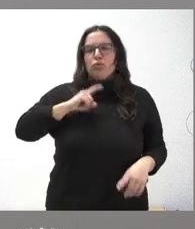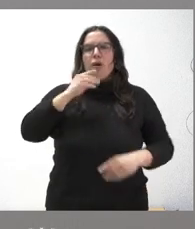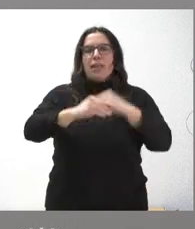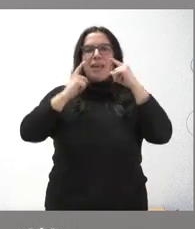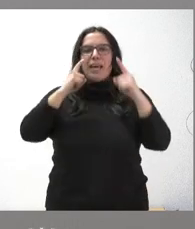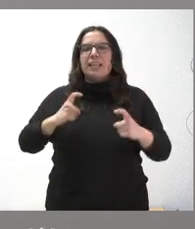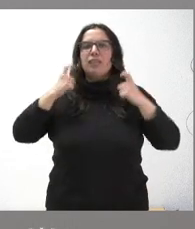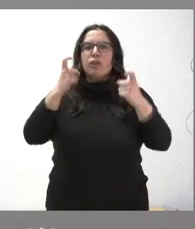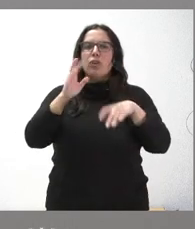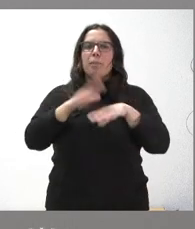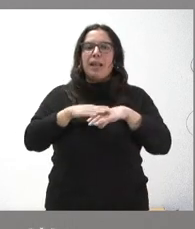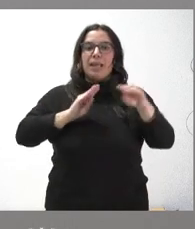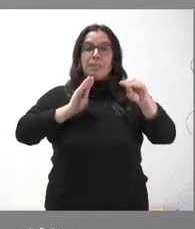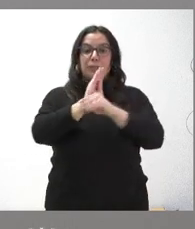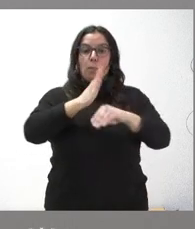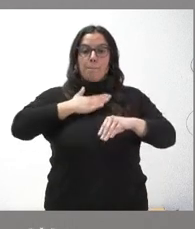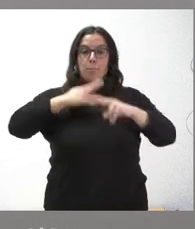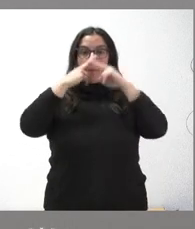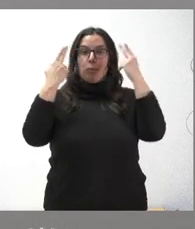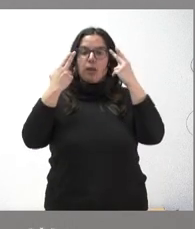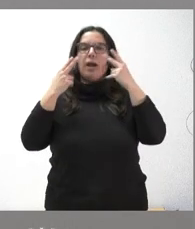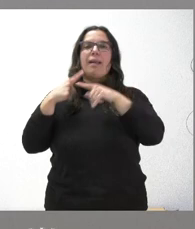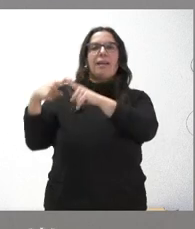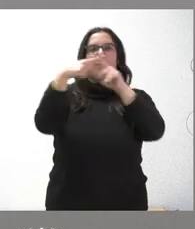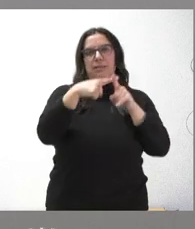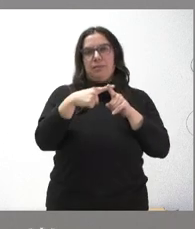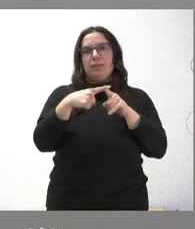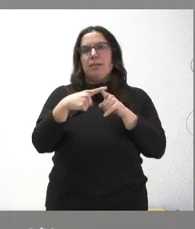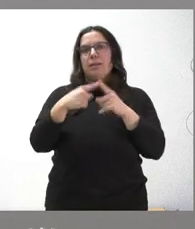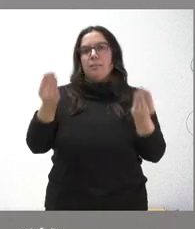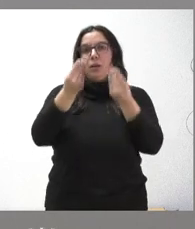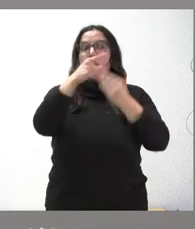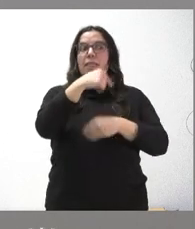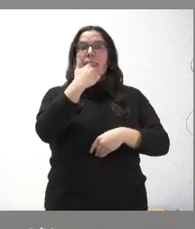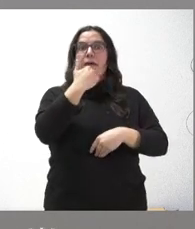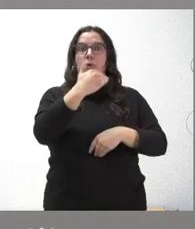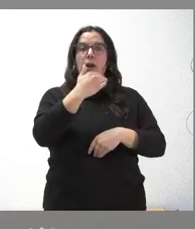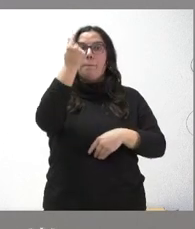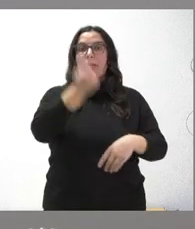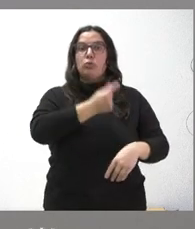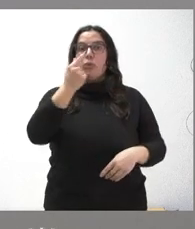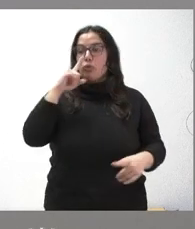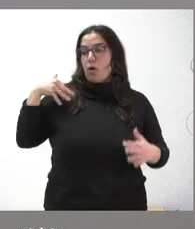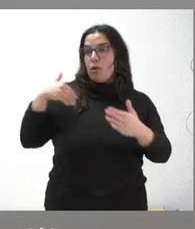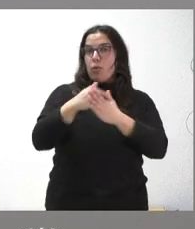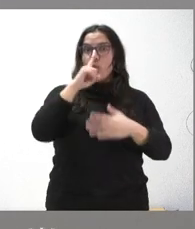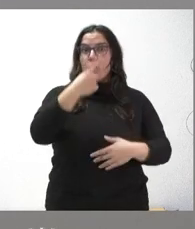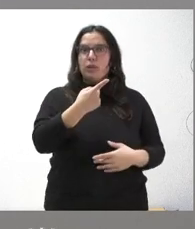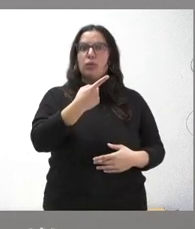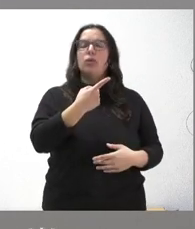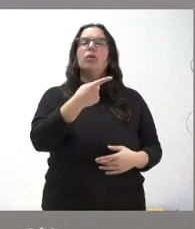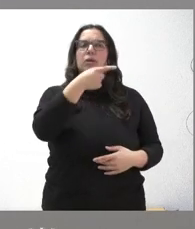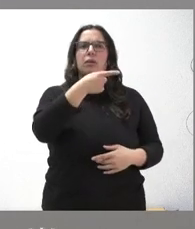de solidaridad es en el reparto de las inversiones públicas I Zamora es de las provincias que más creció en el presupuesto en el último año y es de las